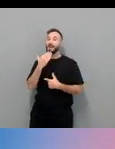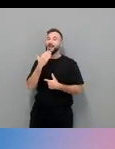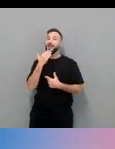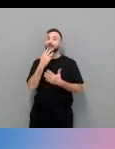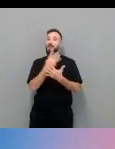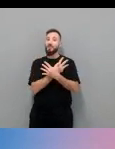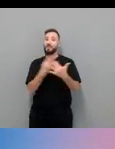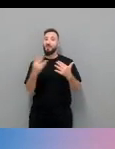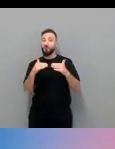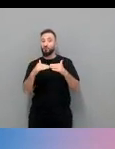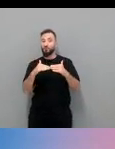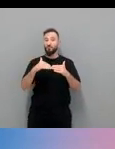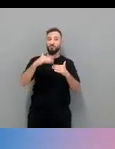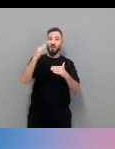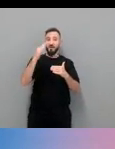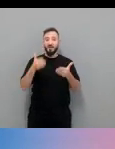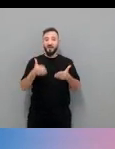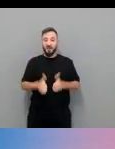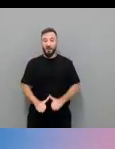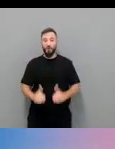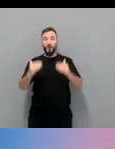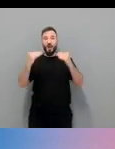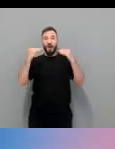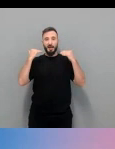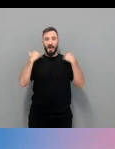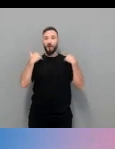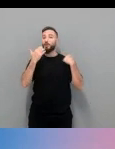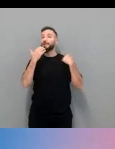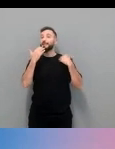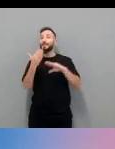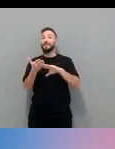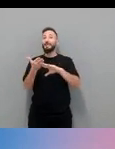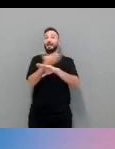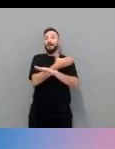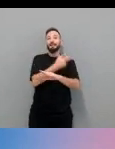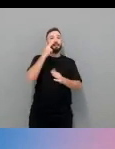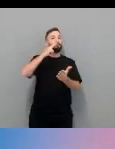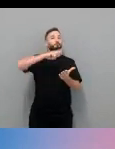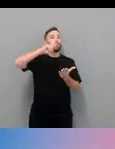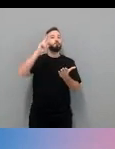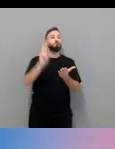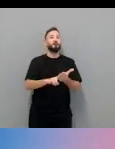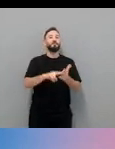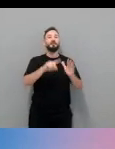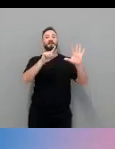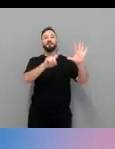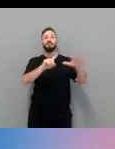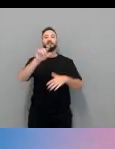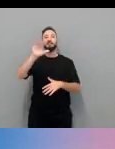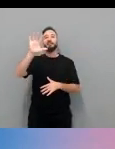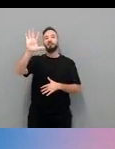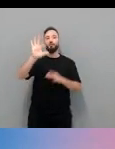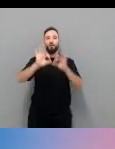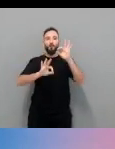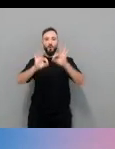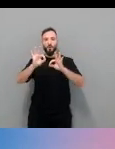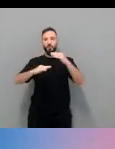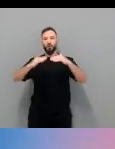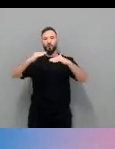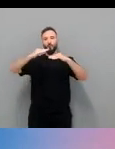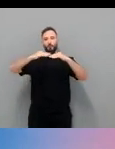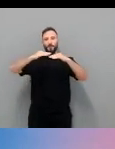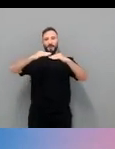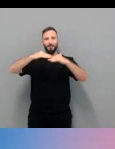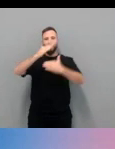años, siempre y cuando tengamos un reconocimiento de al menos un 65%